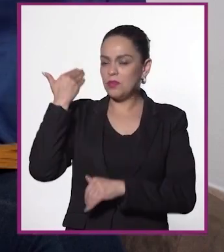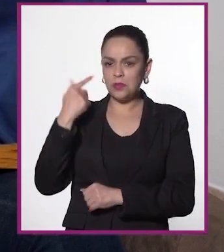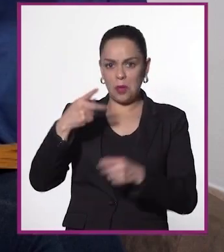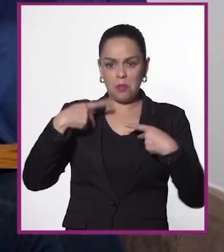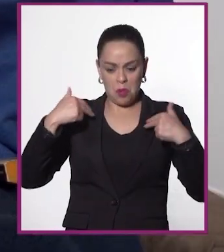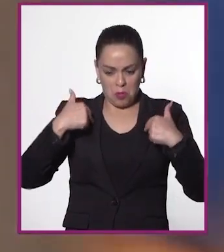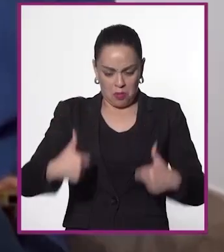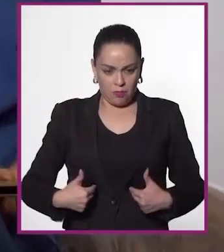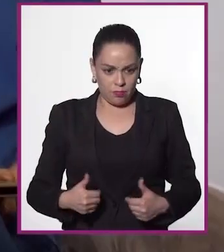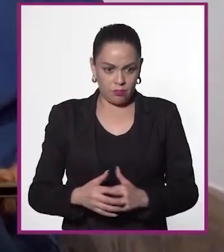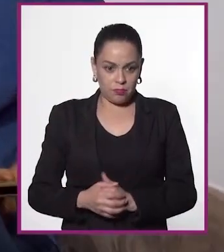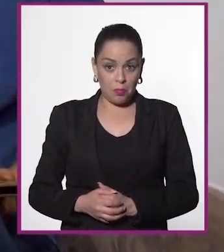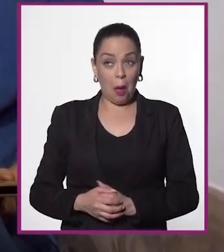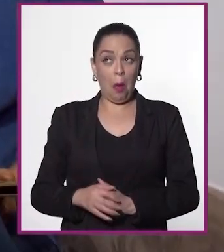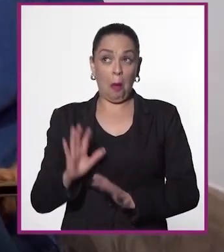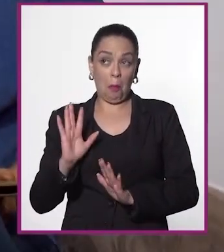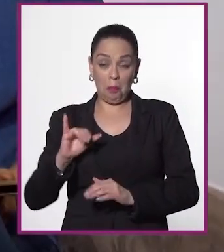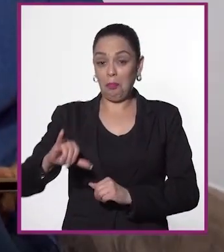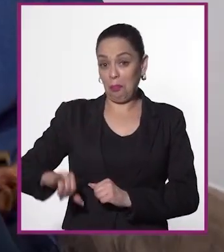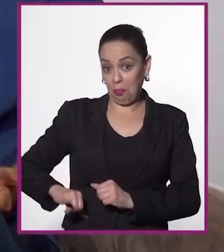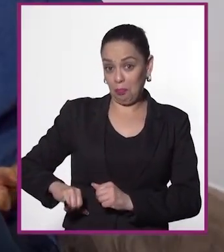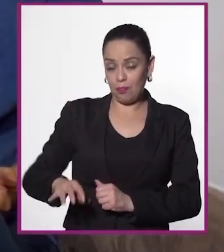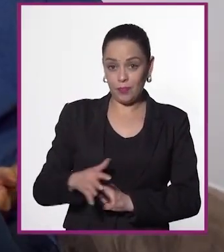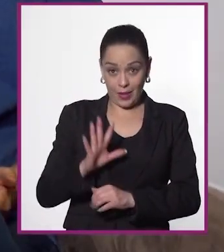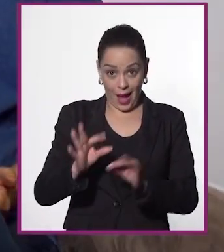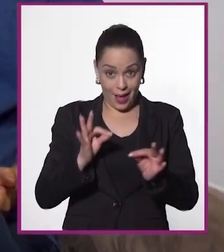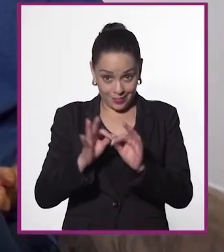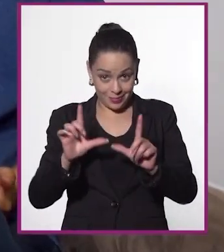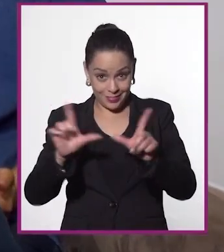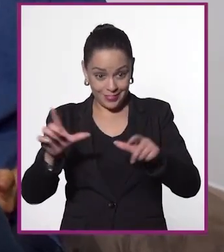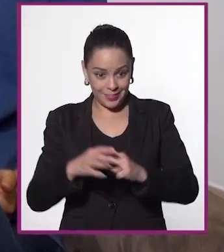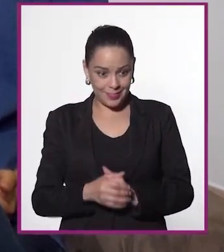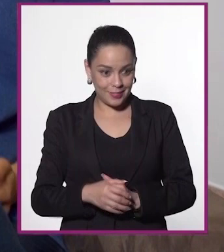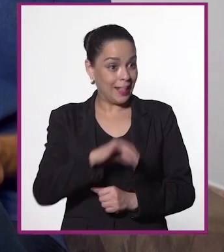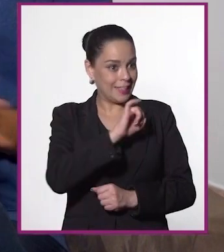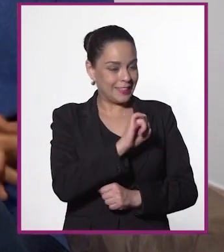interesante. ¿Listo? Listo.